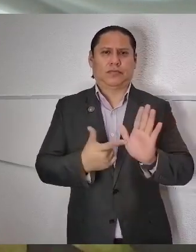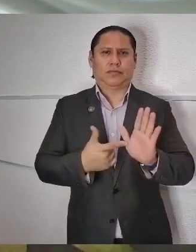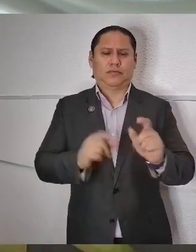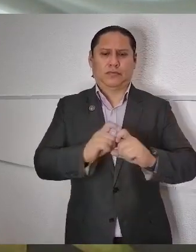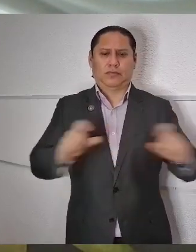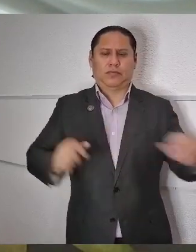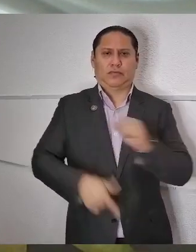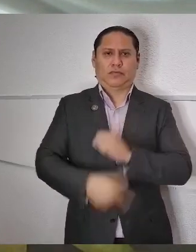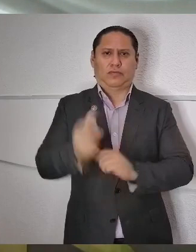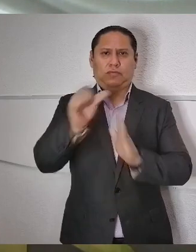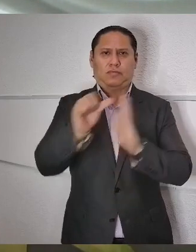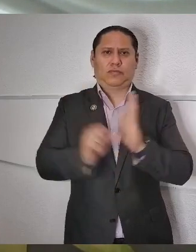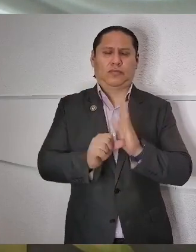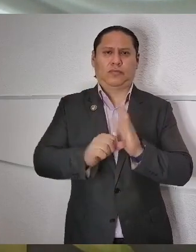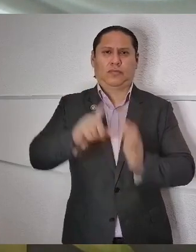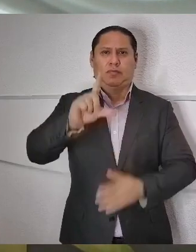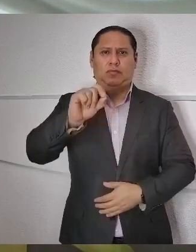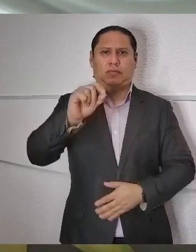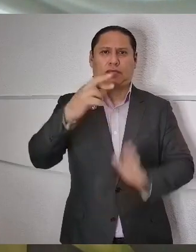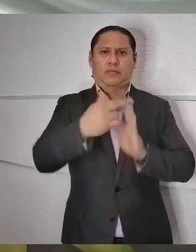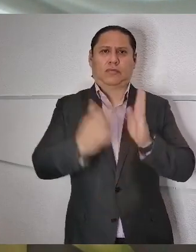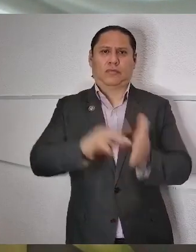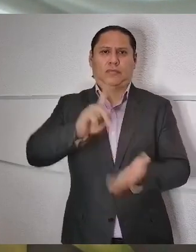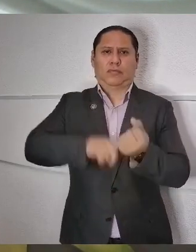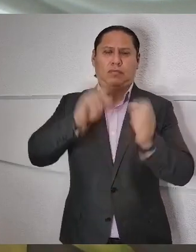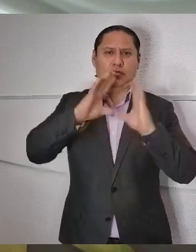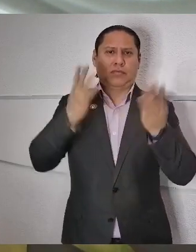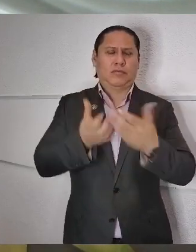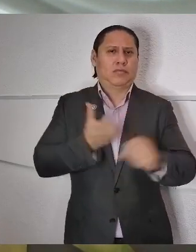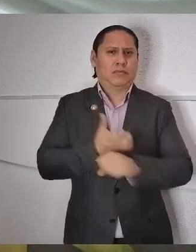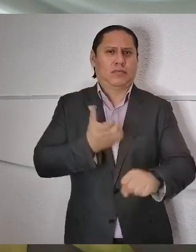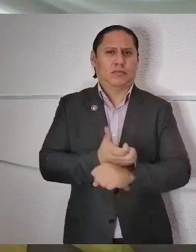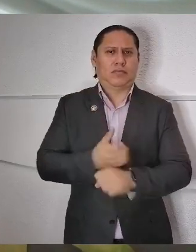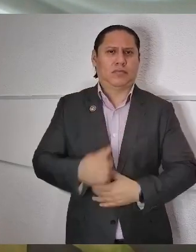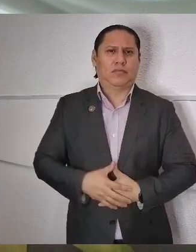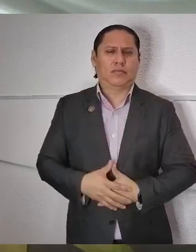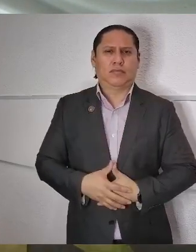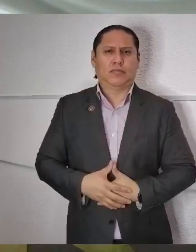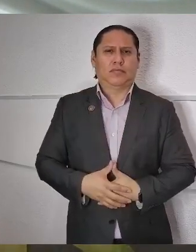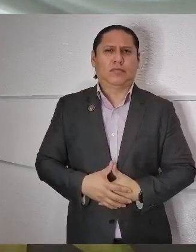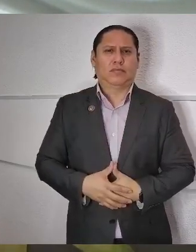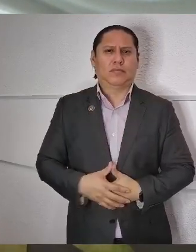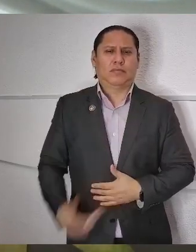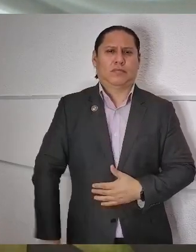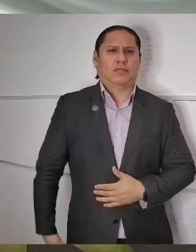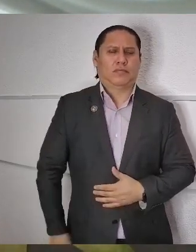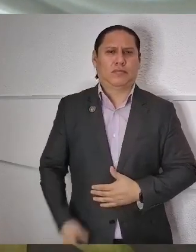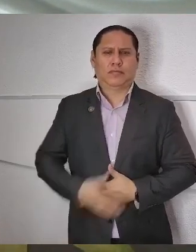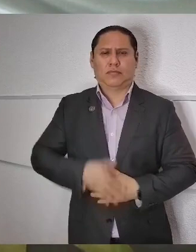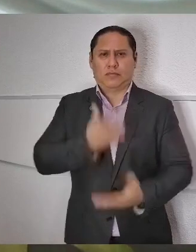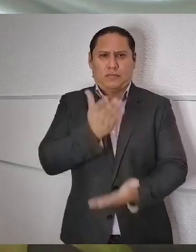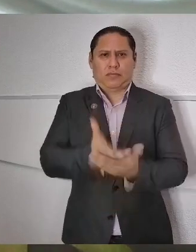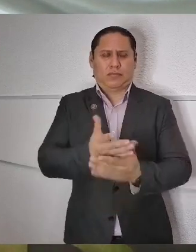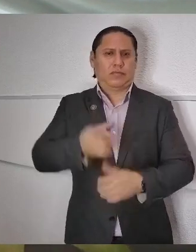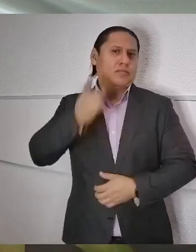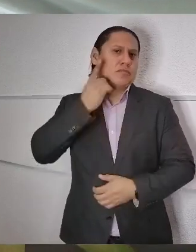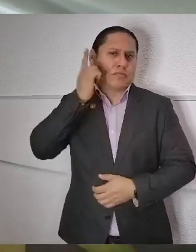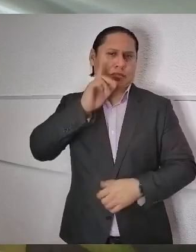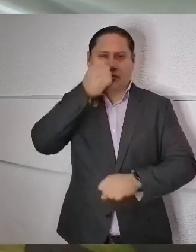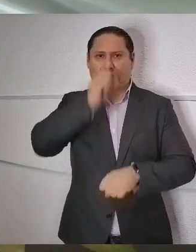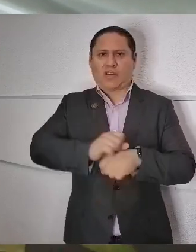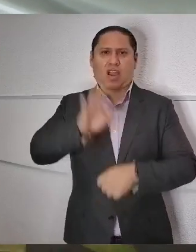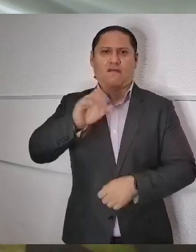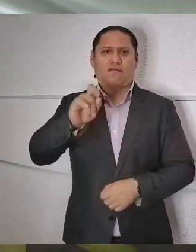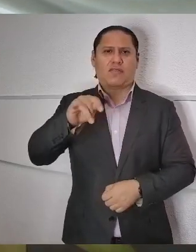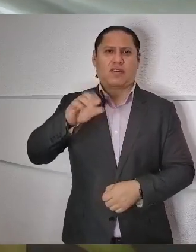fracción 12ª del artículo 20 del reglamento interior de este propio Congreso, solicito a la diputada secretaria Flor